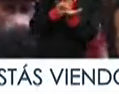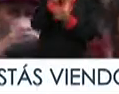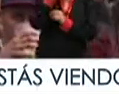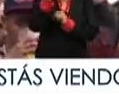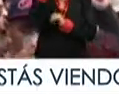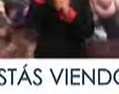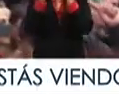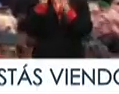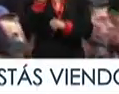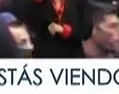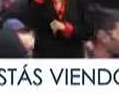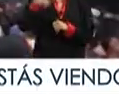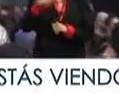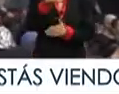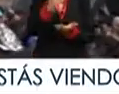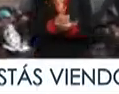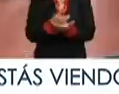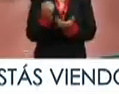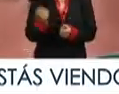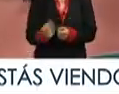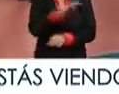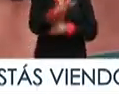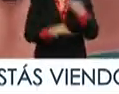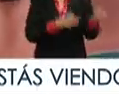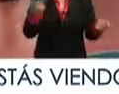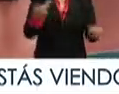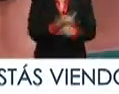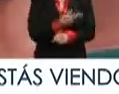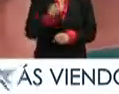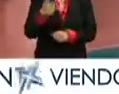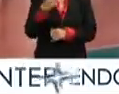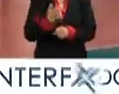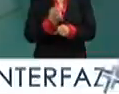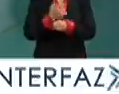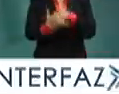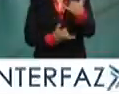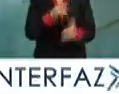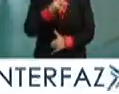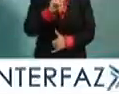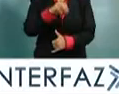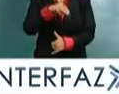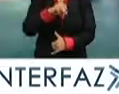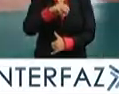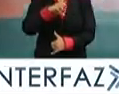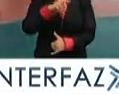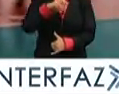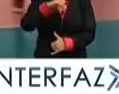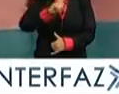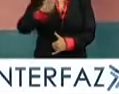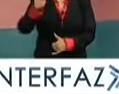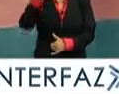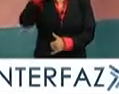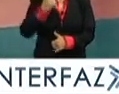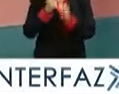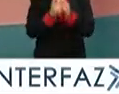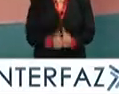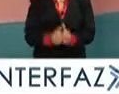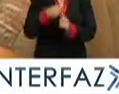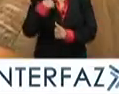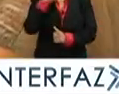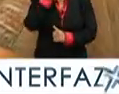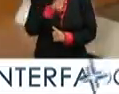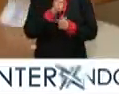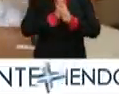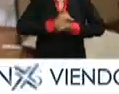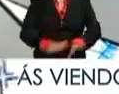para conocer la cultura de esa ciudad y todos los pormenores de los primeros Juegos Panamericanos Universitarios. Quédate con lo